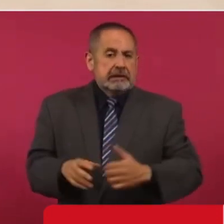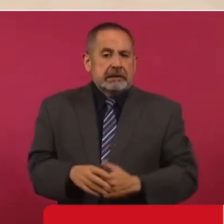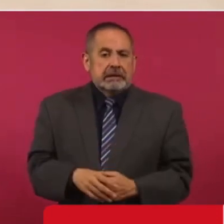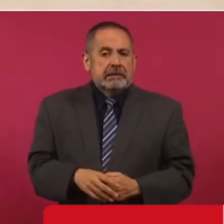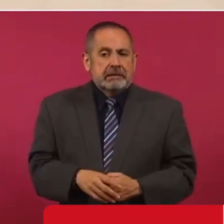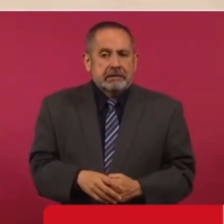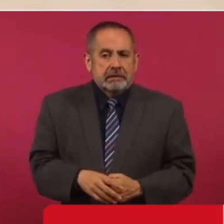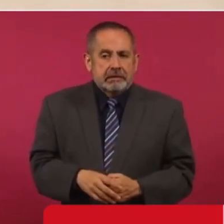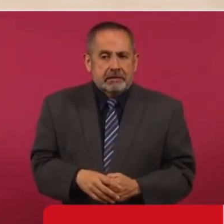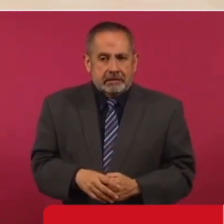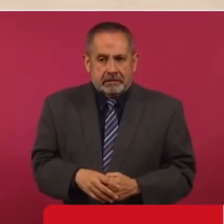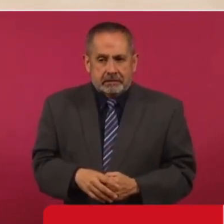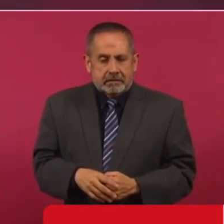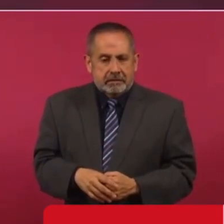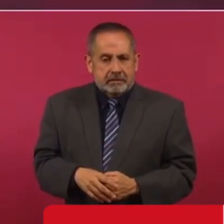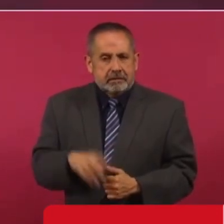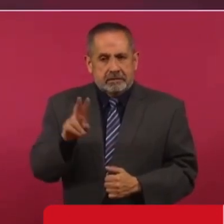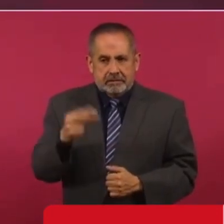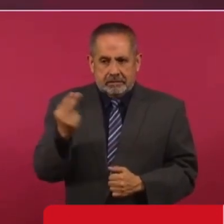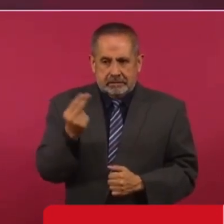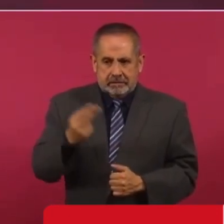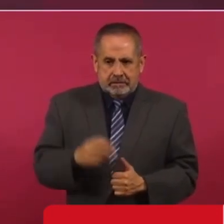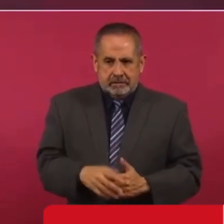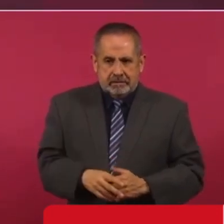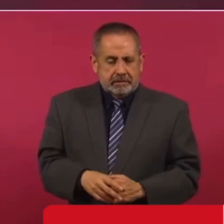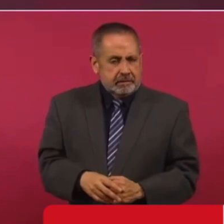Se requiere